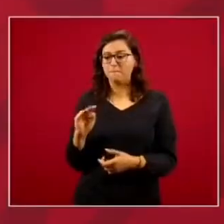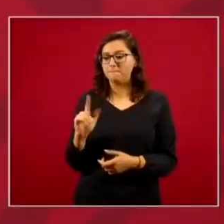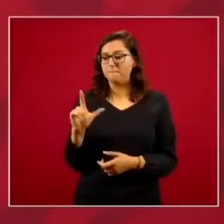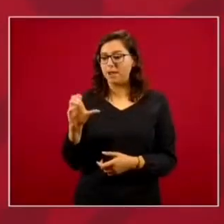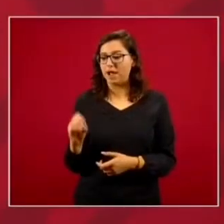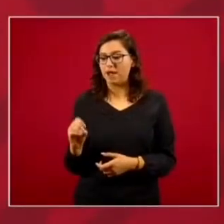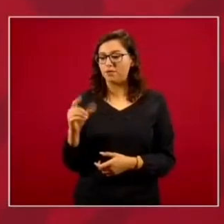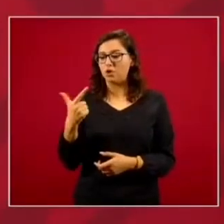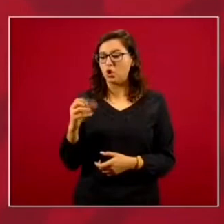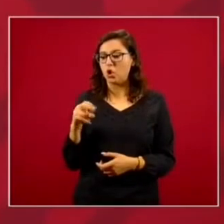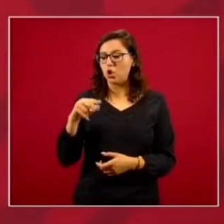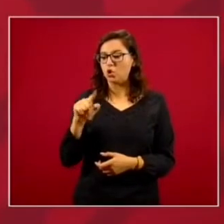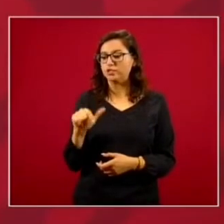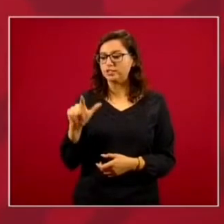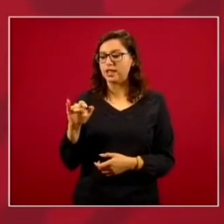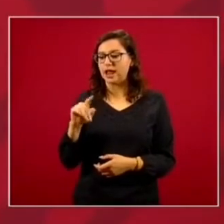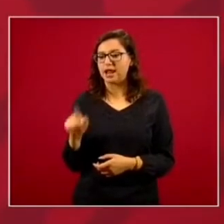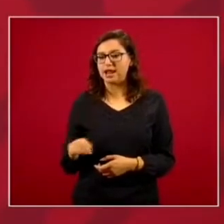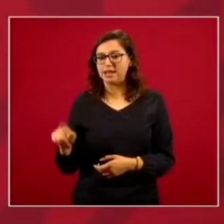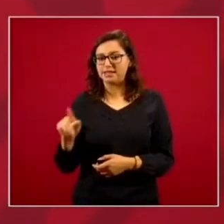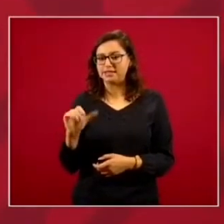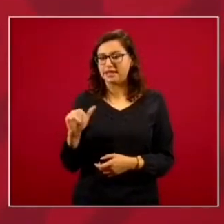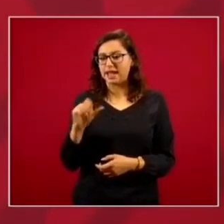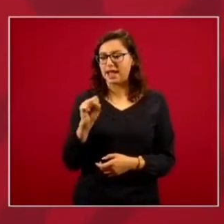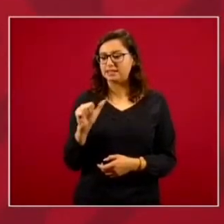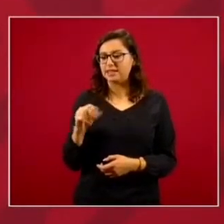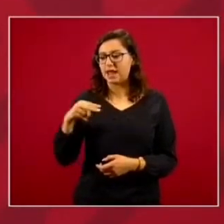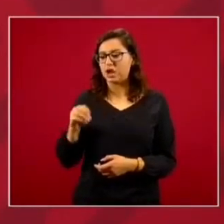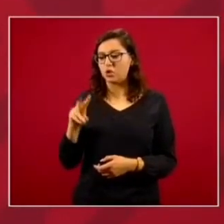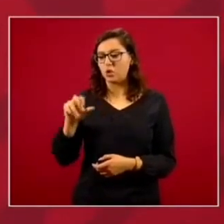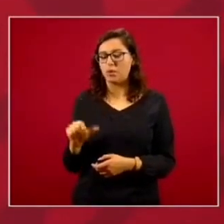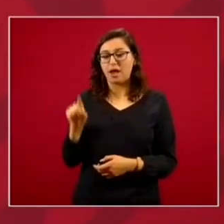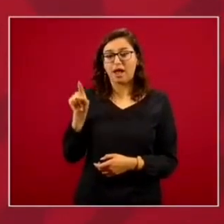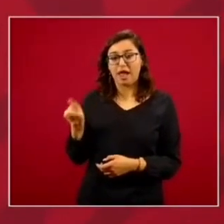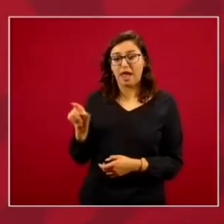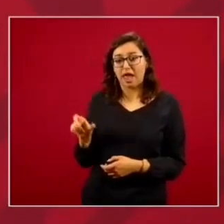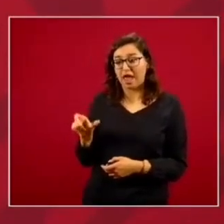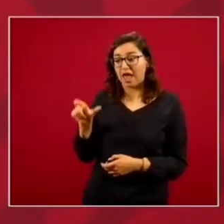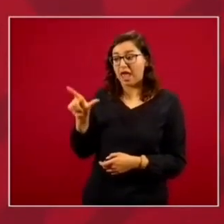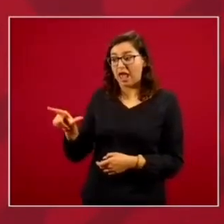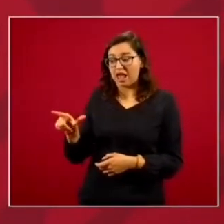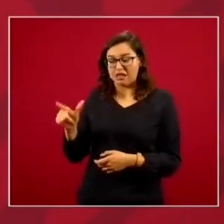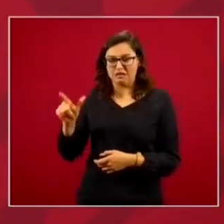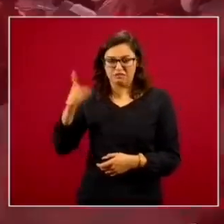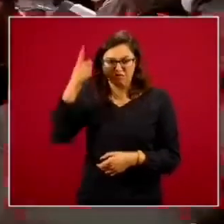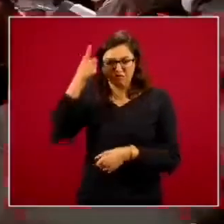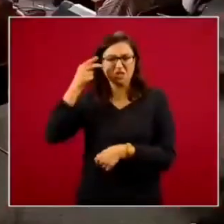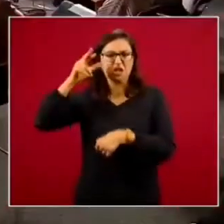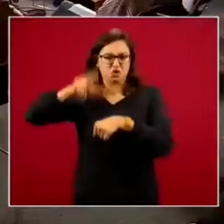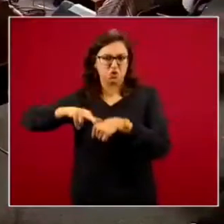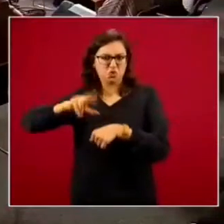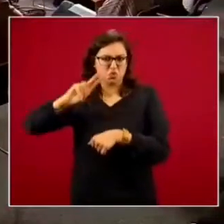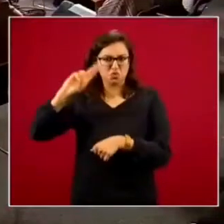González Casanova, es que era rector y le tomaron la universidad,